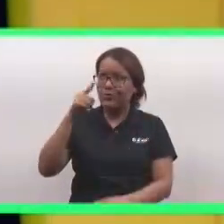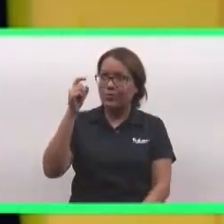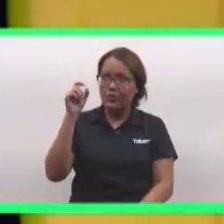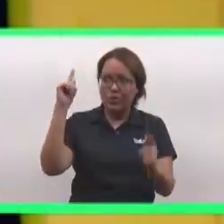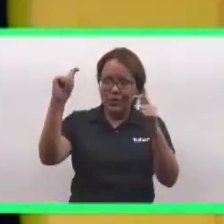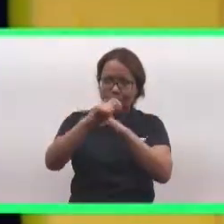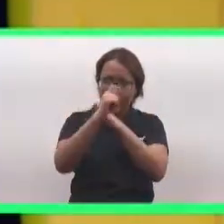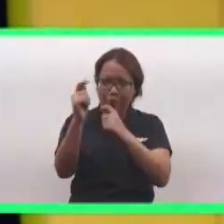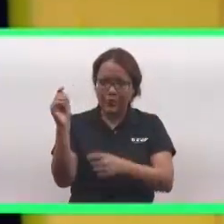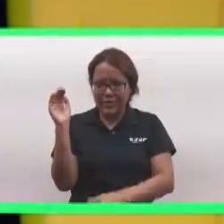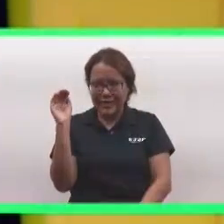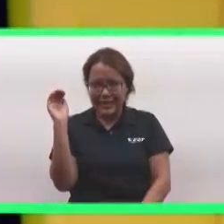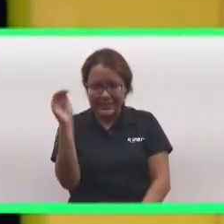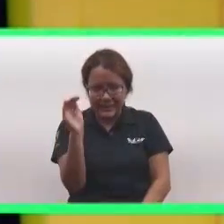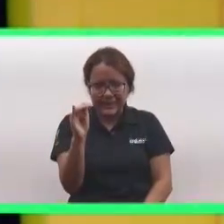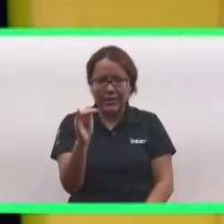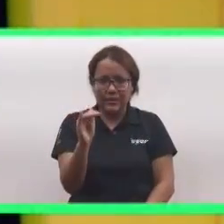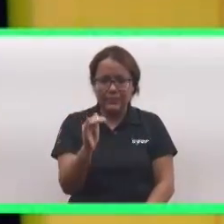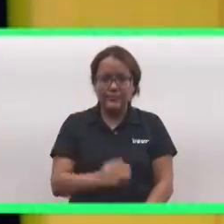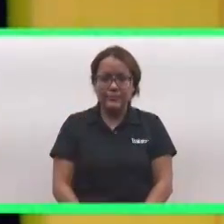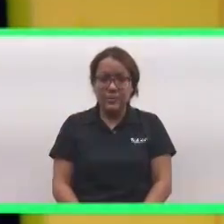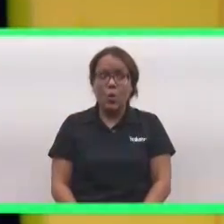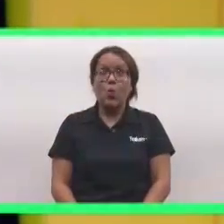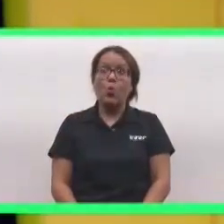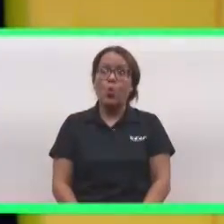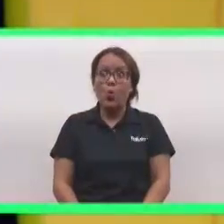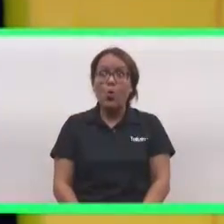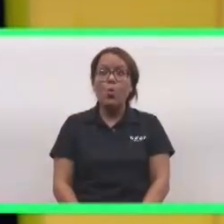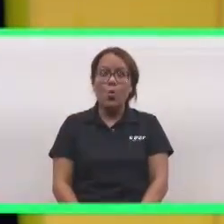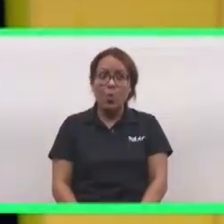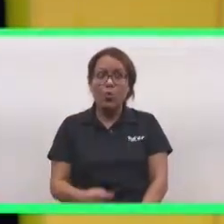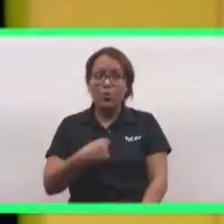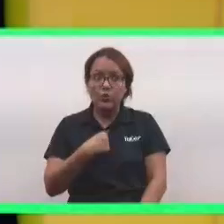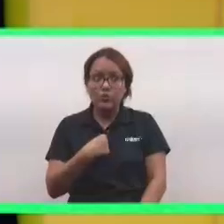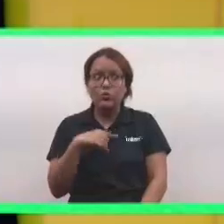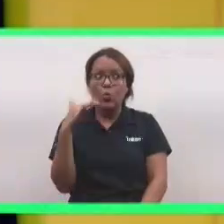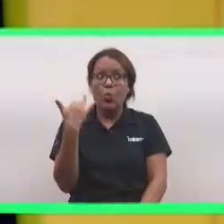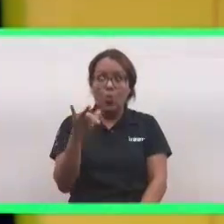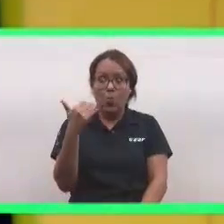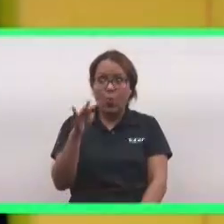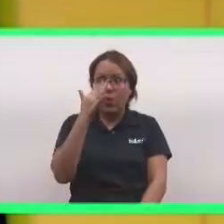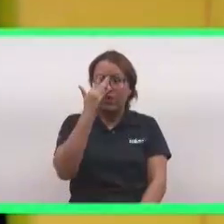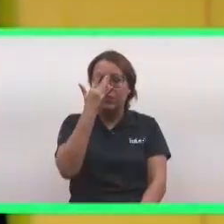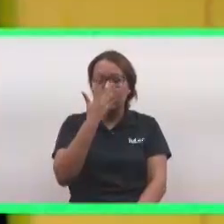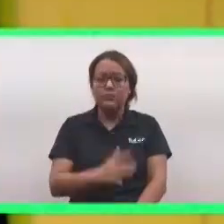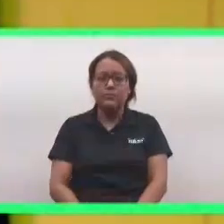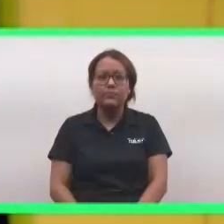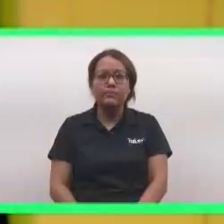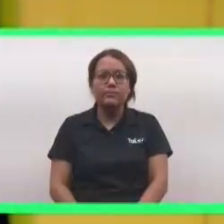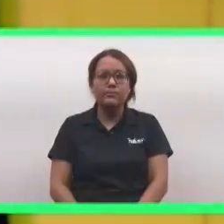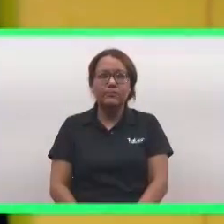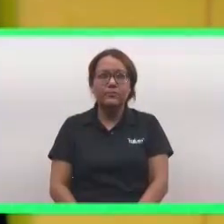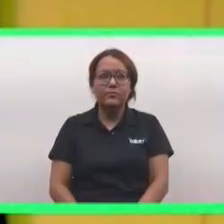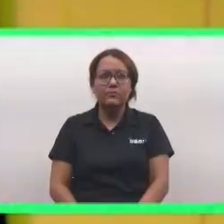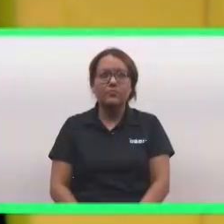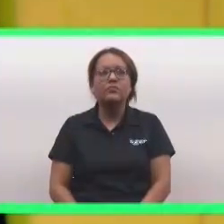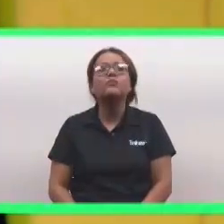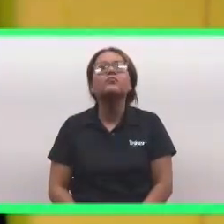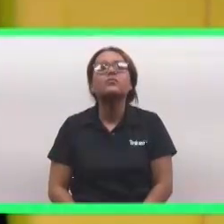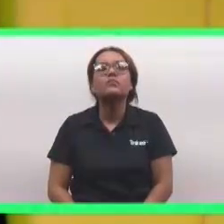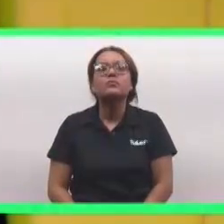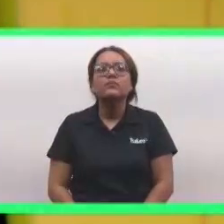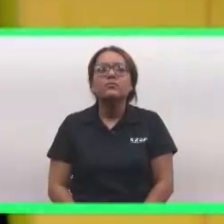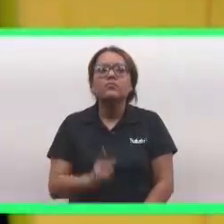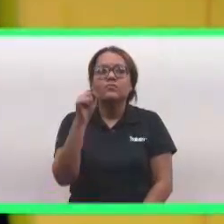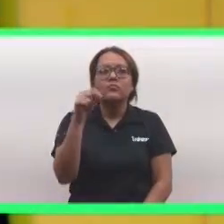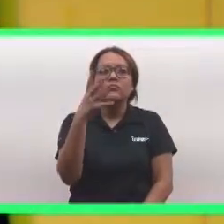gloria? Uy, hermano, a mí esa palabra me pegó durísimo. Si le va a dar ese aplauso al Señor, déselo de corazón. Así